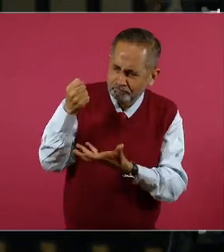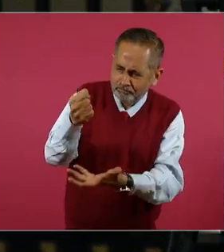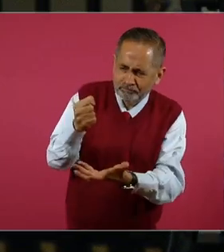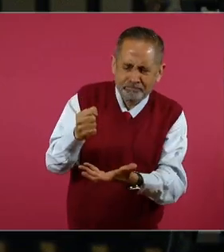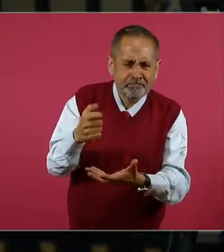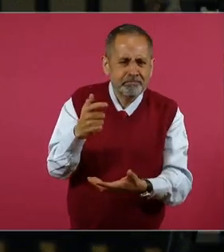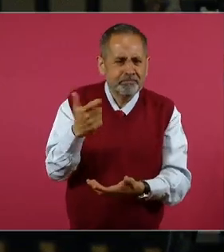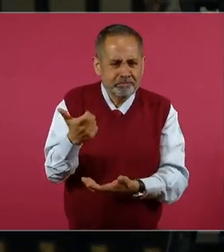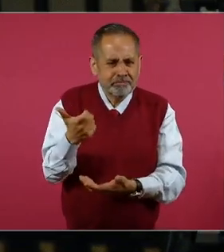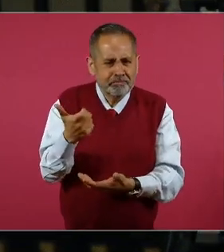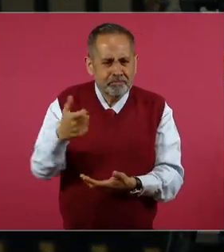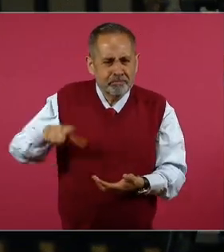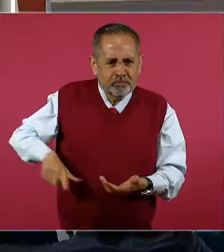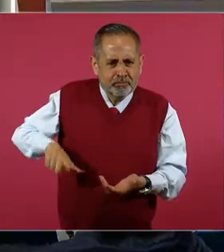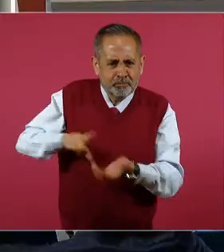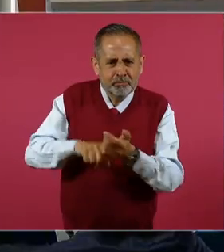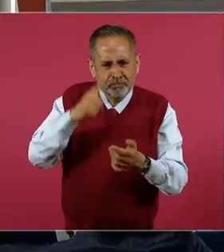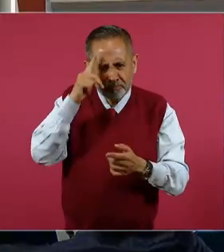publicidad oficial,